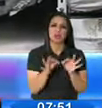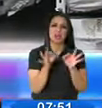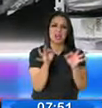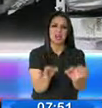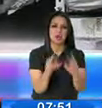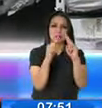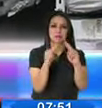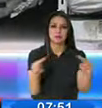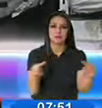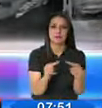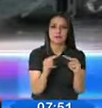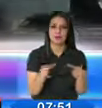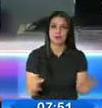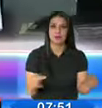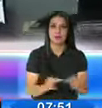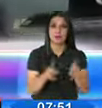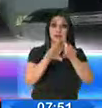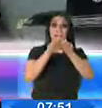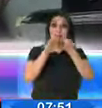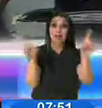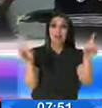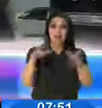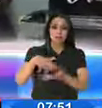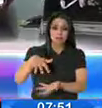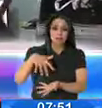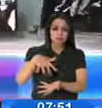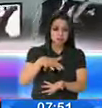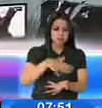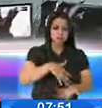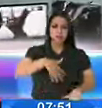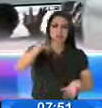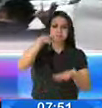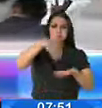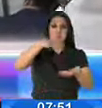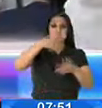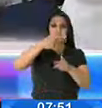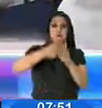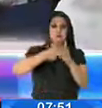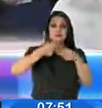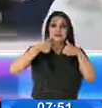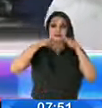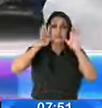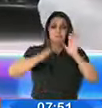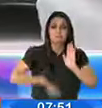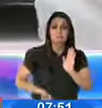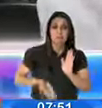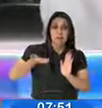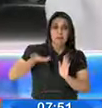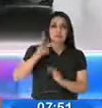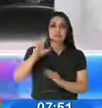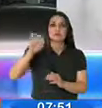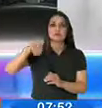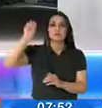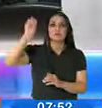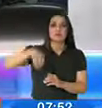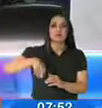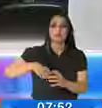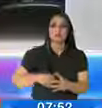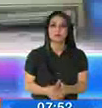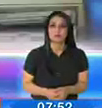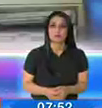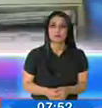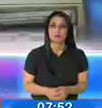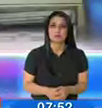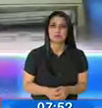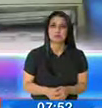Navidad. En la empresa Ultrabox, el número de paquetes transportados en diciembre se incrementa hasta en un 300%. Usualmente movemos